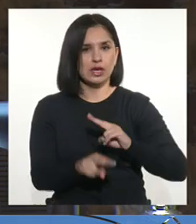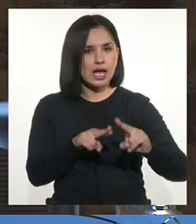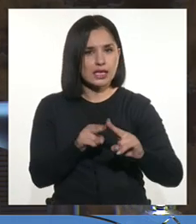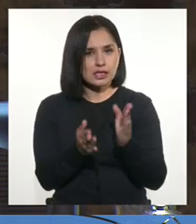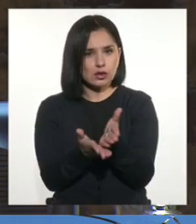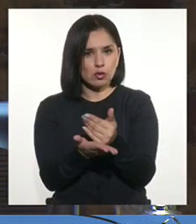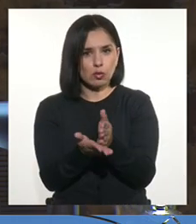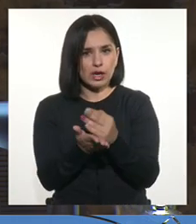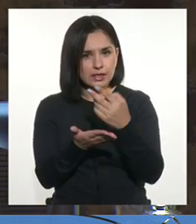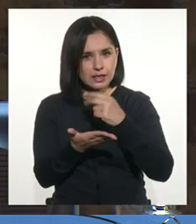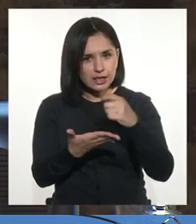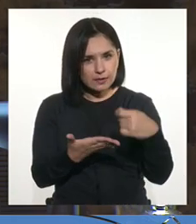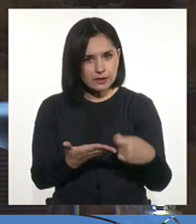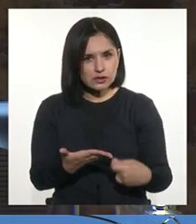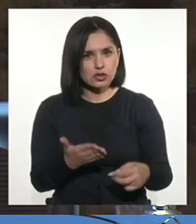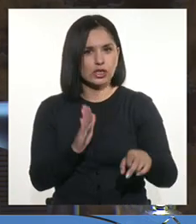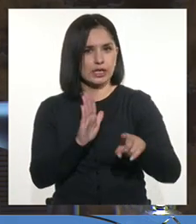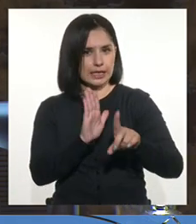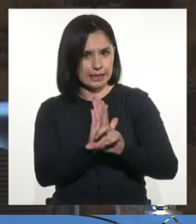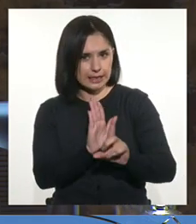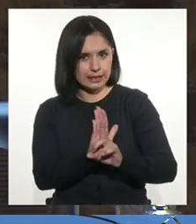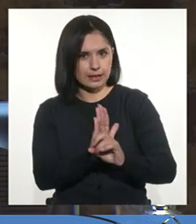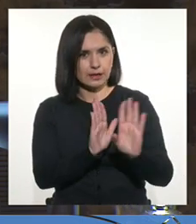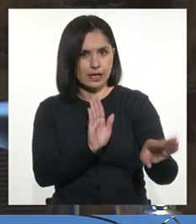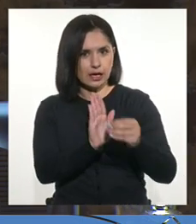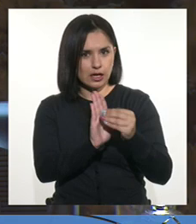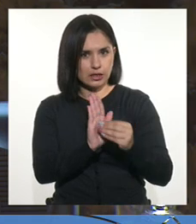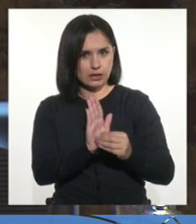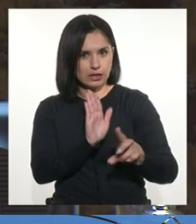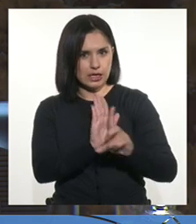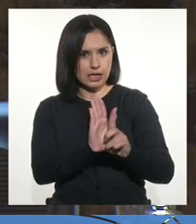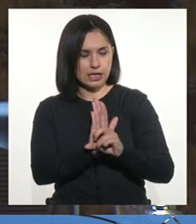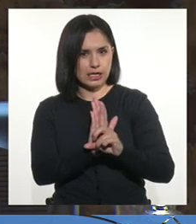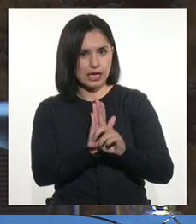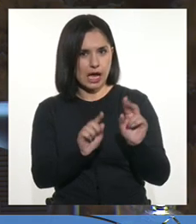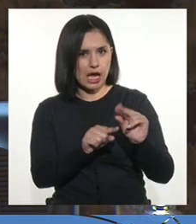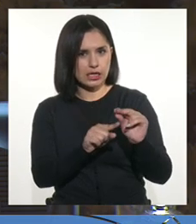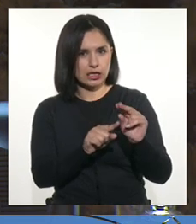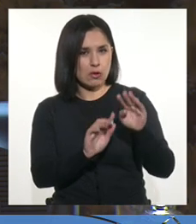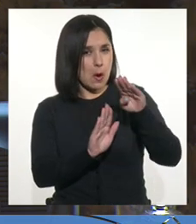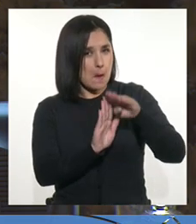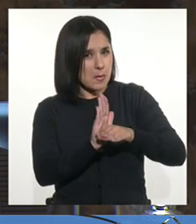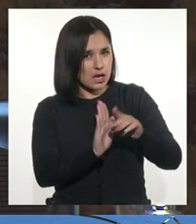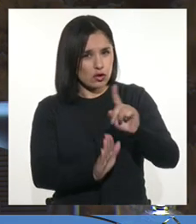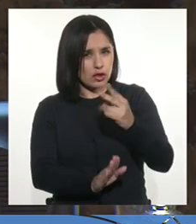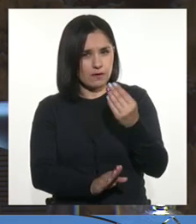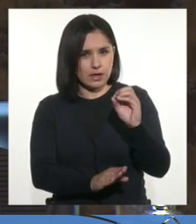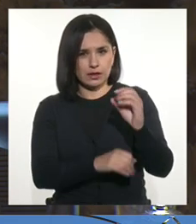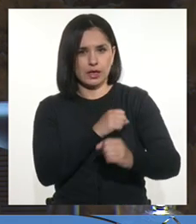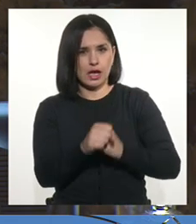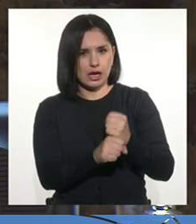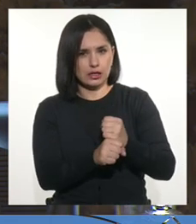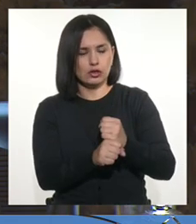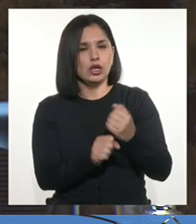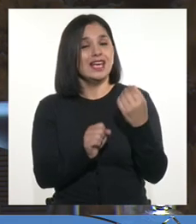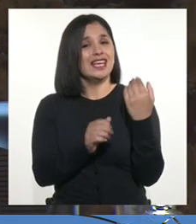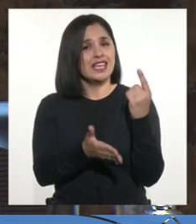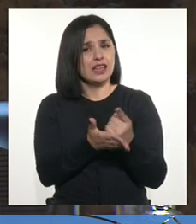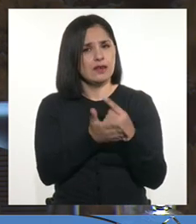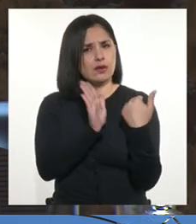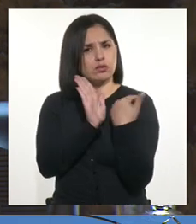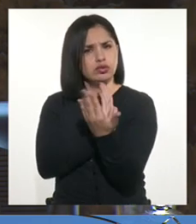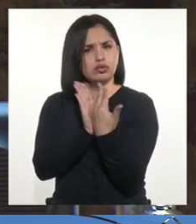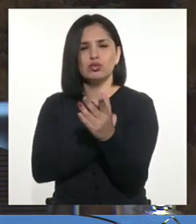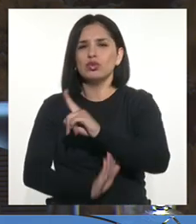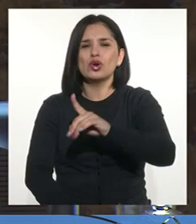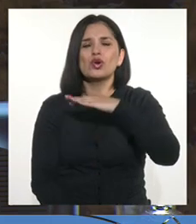revisión legislativa que contendrá las leyes de una antigüedad no inferior a 20 años que deben ser expresamente derogadas por encontrarse en